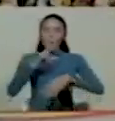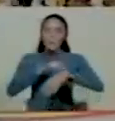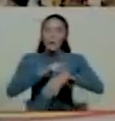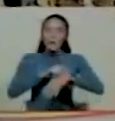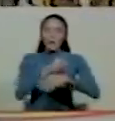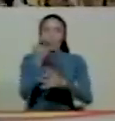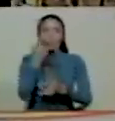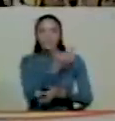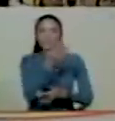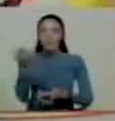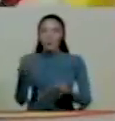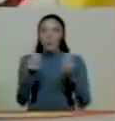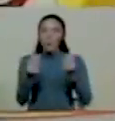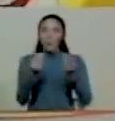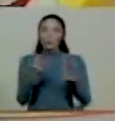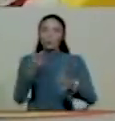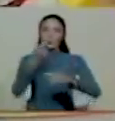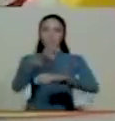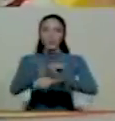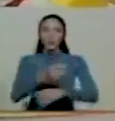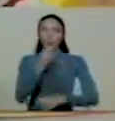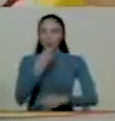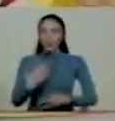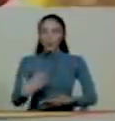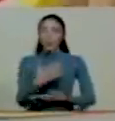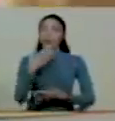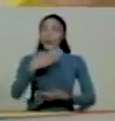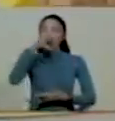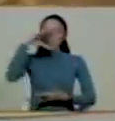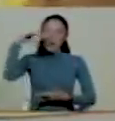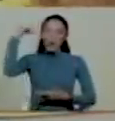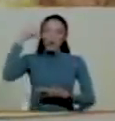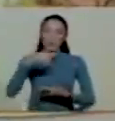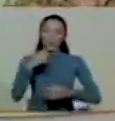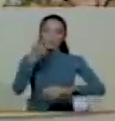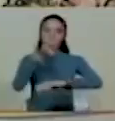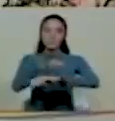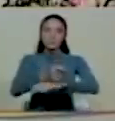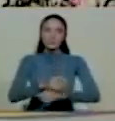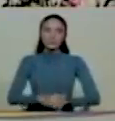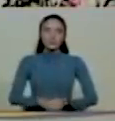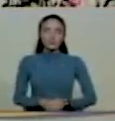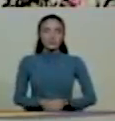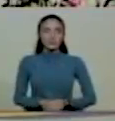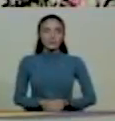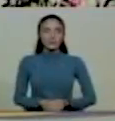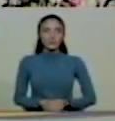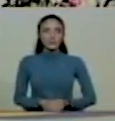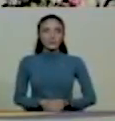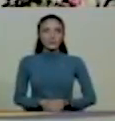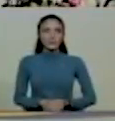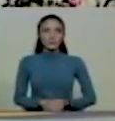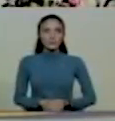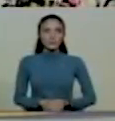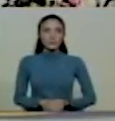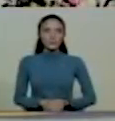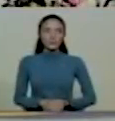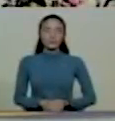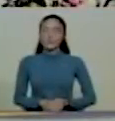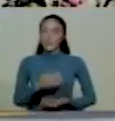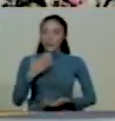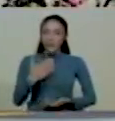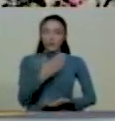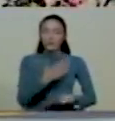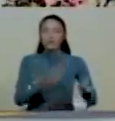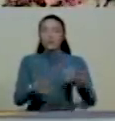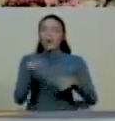bata blanca! ¡Qué bella es nuestra patria! Gracias, Dios. Gracias a la vida que nos da tanto, gracias, como